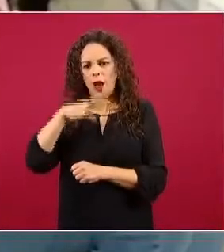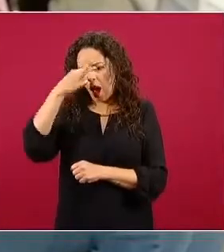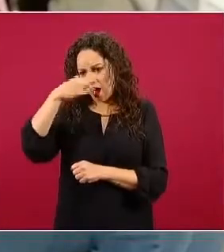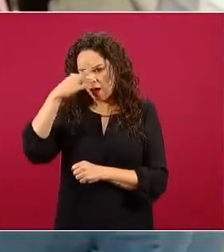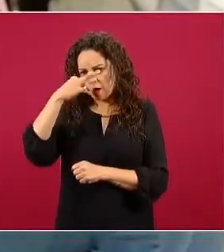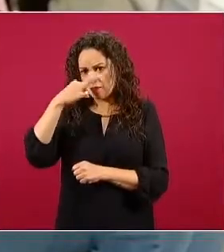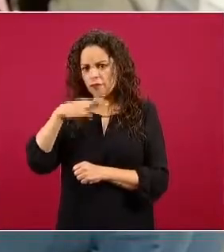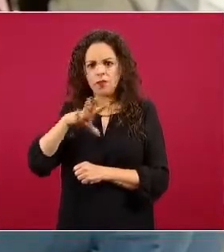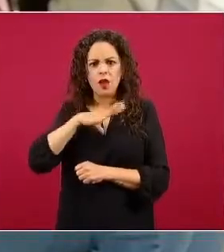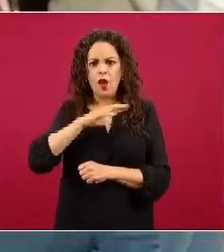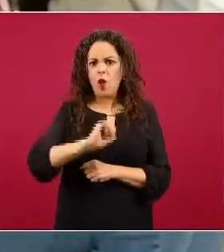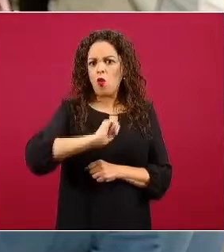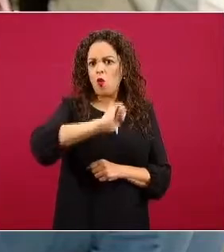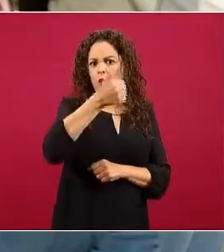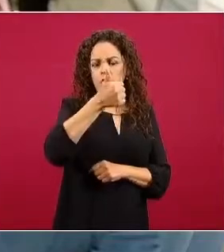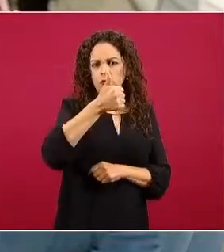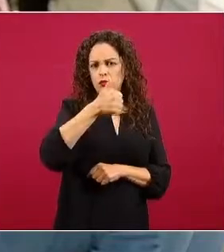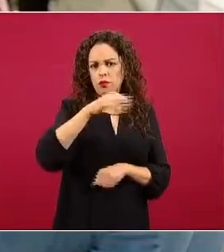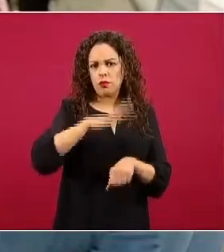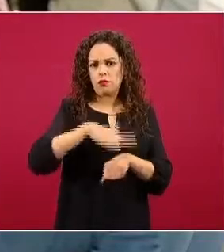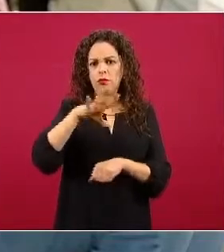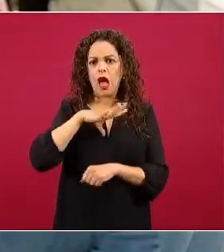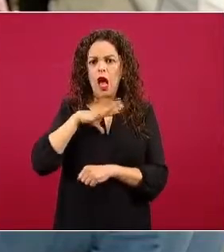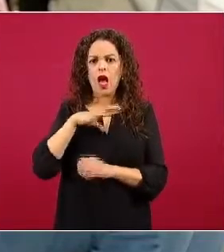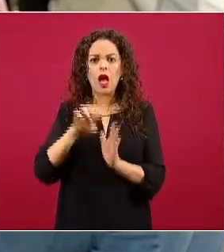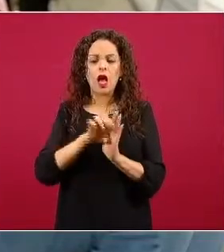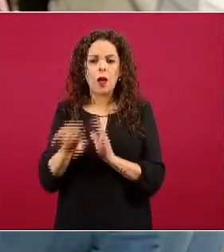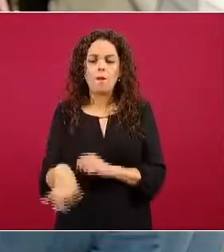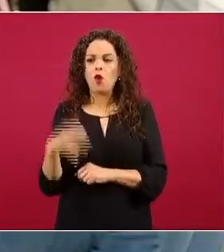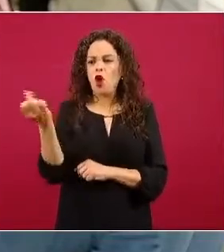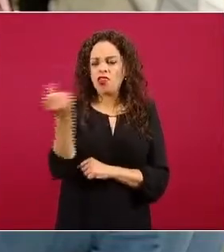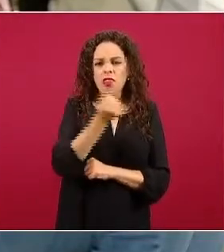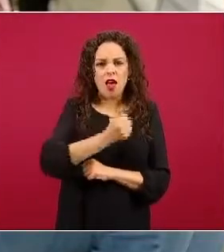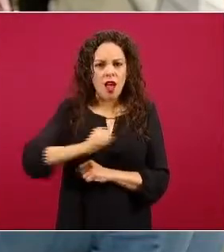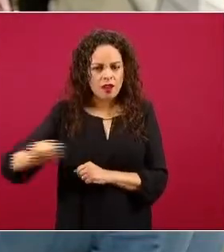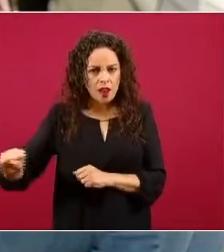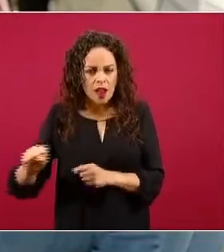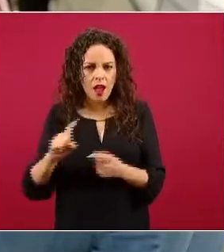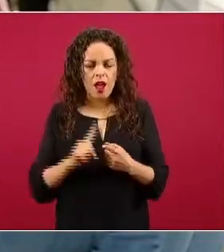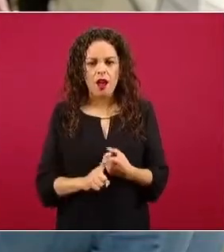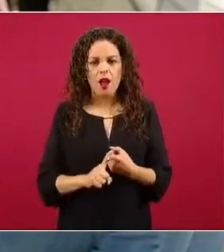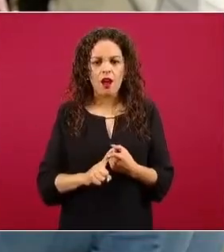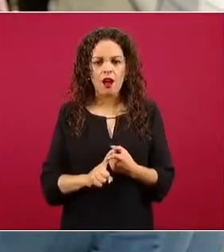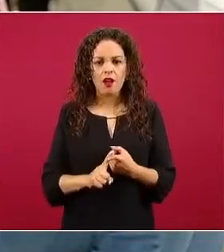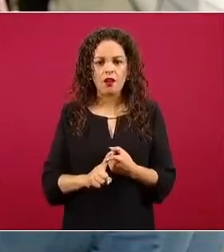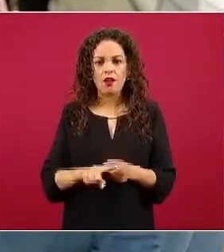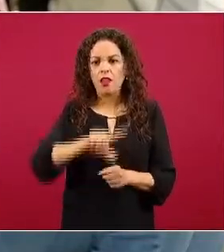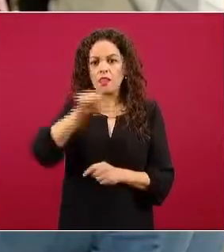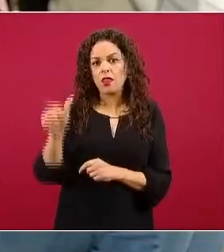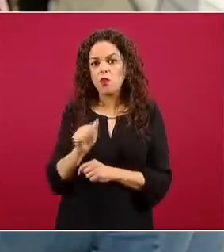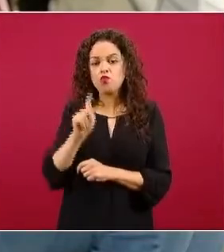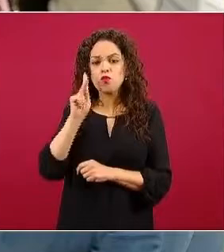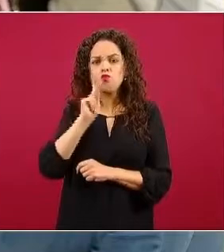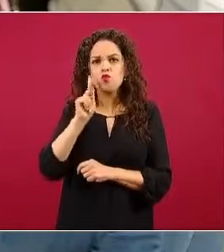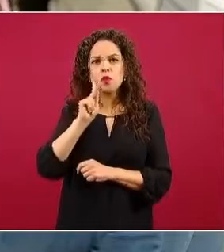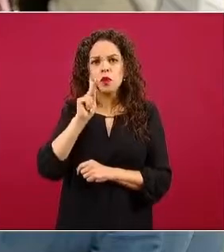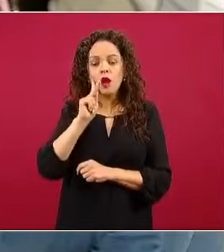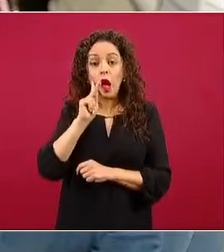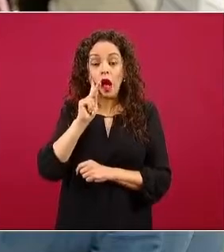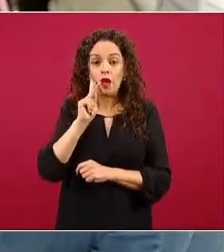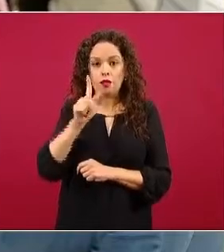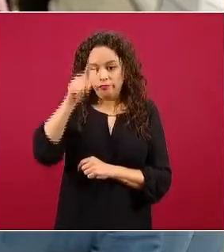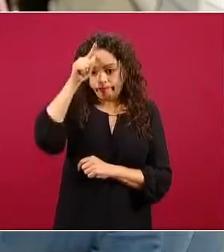que se han registrado que tenían diarrea, por ejemplo, y que después de hacerse la prueba resultaron positivos?